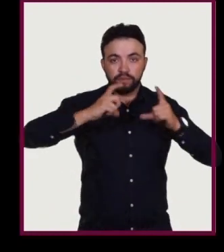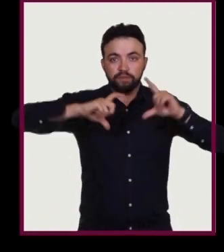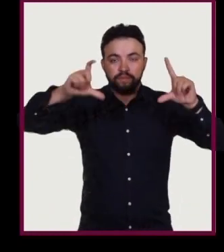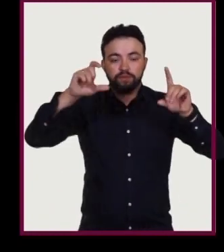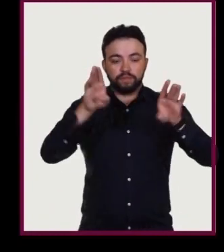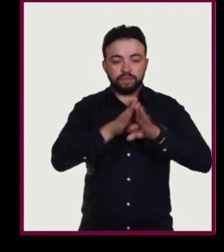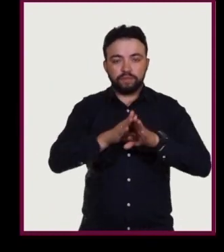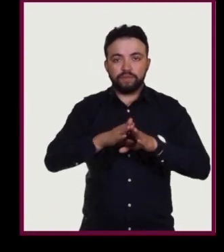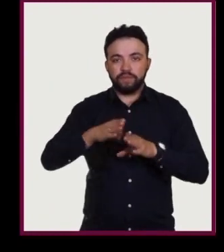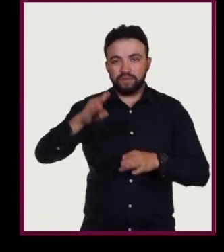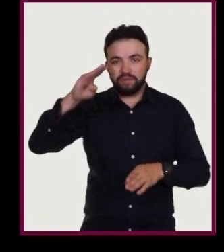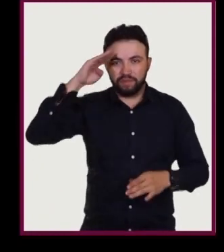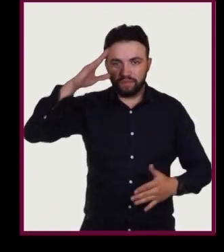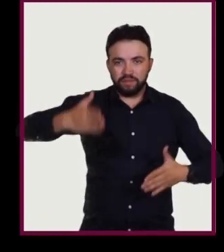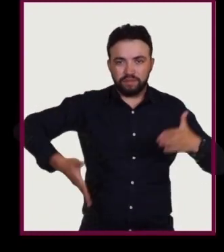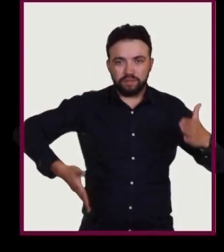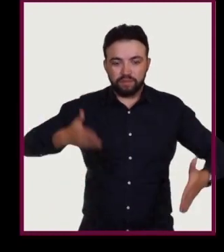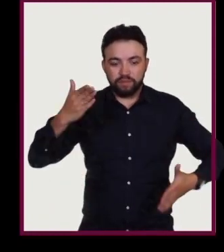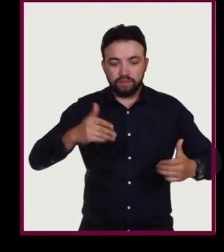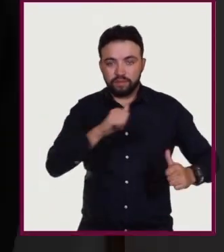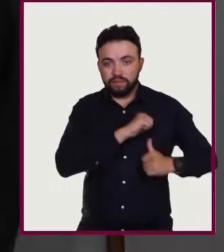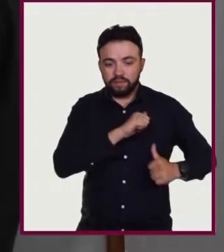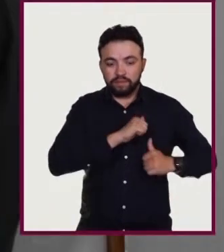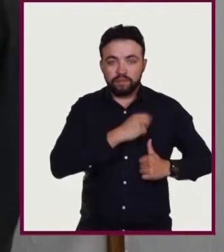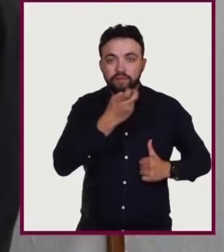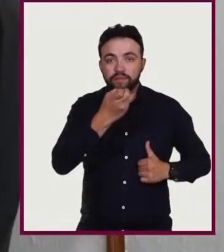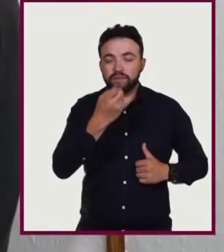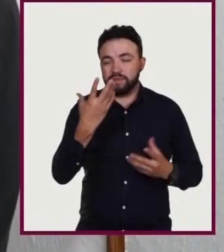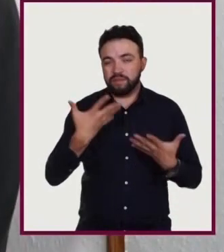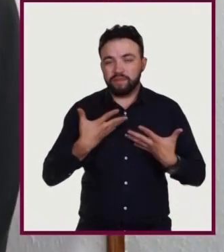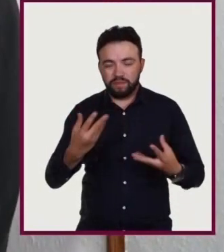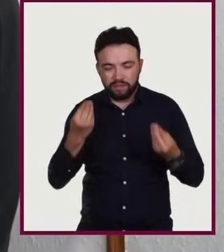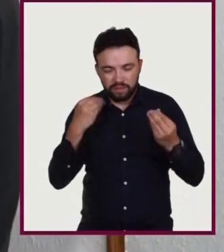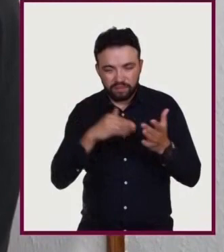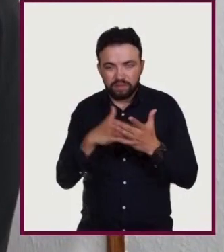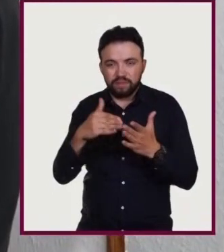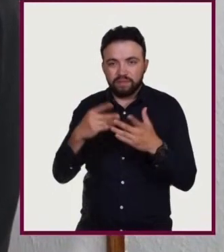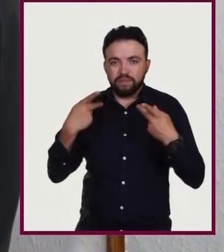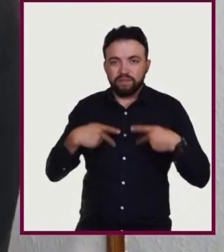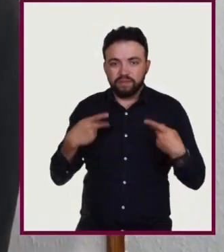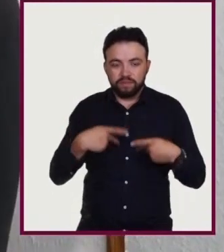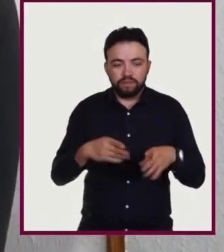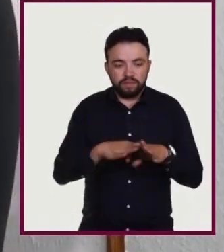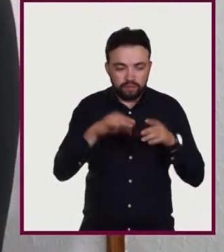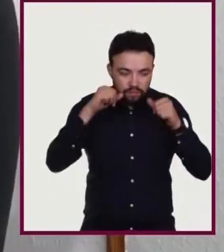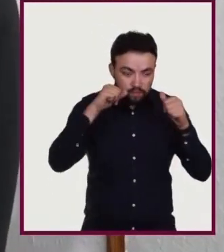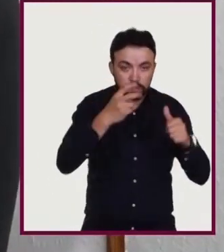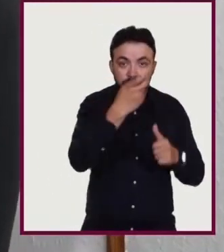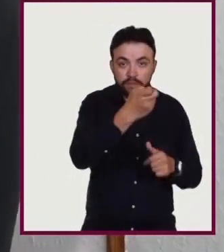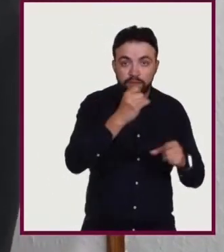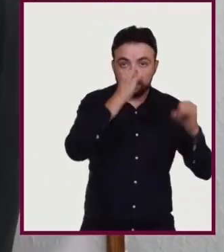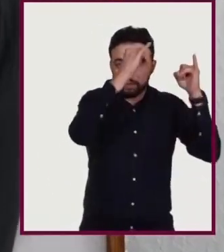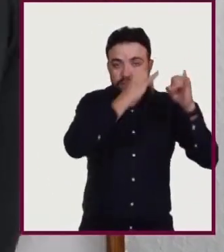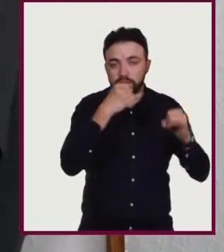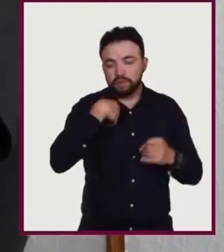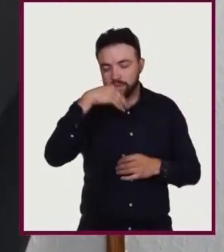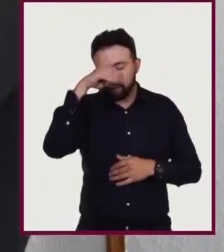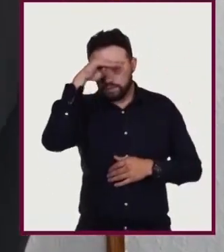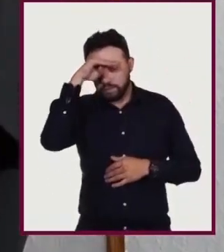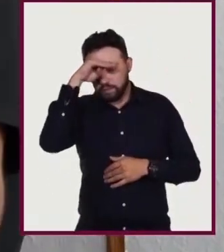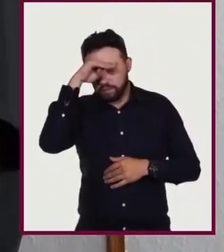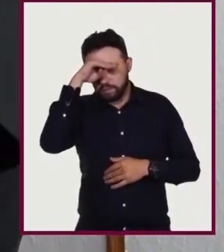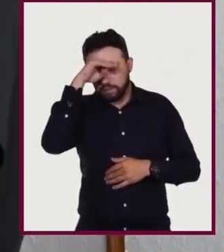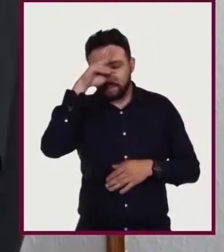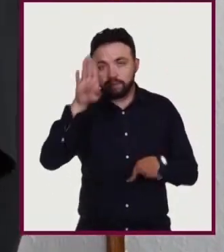donde hay muchas personas siendo atendidas. Entonces, esta imagen me hizo pensar mentalmente en